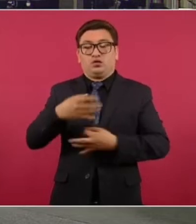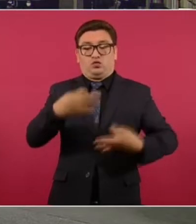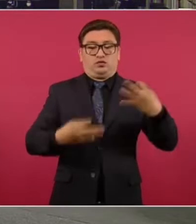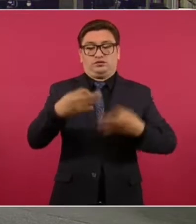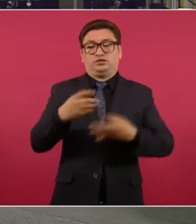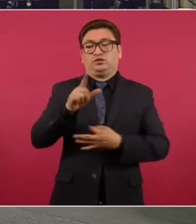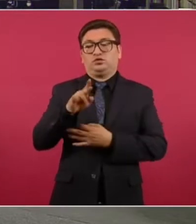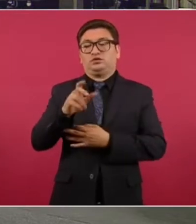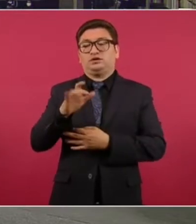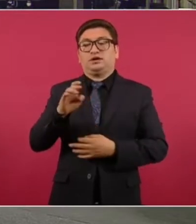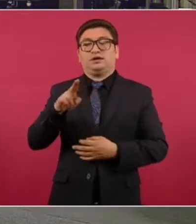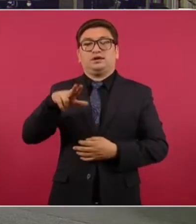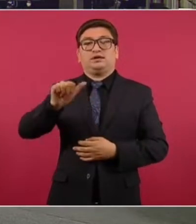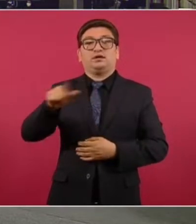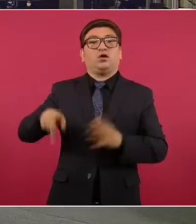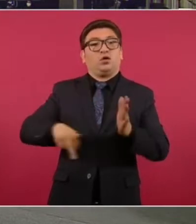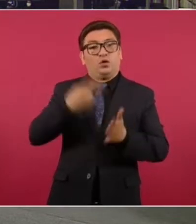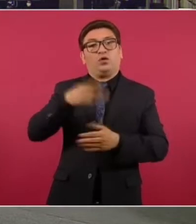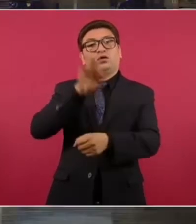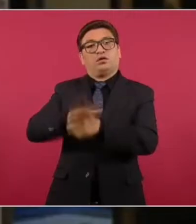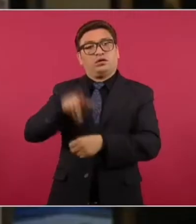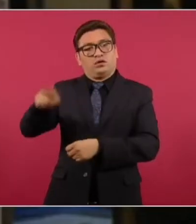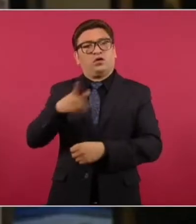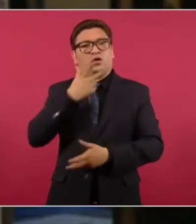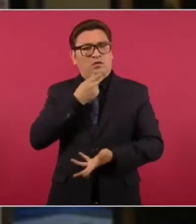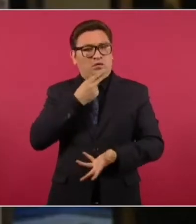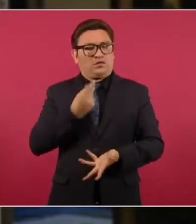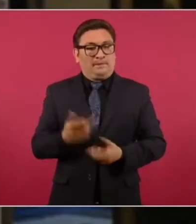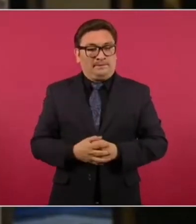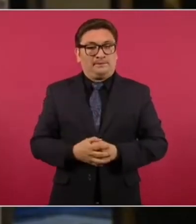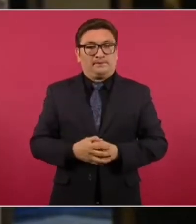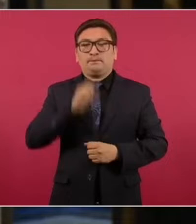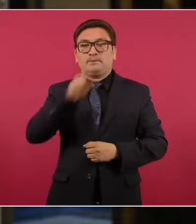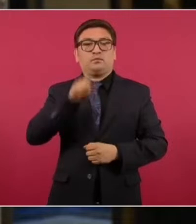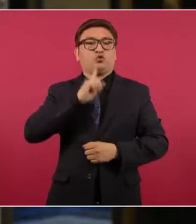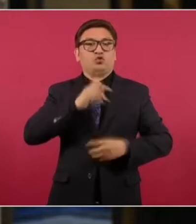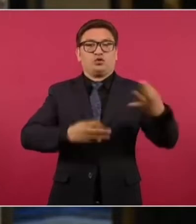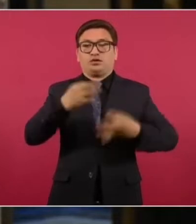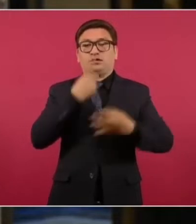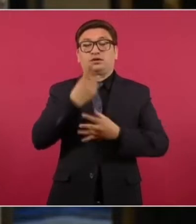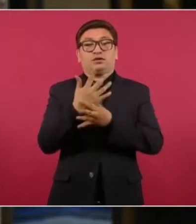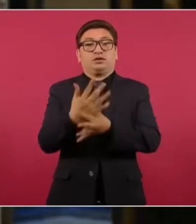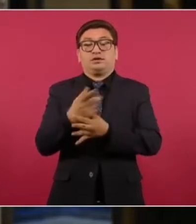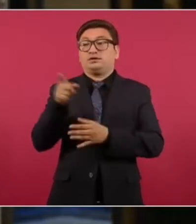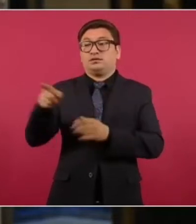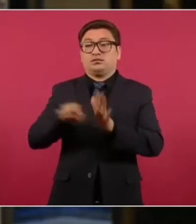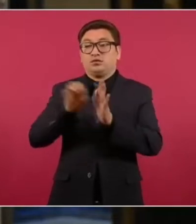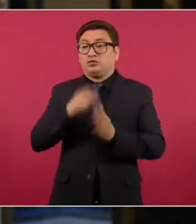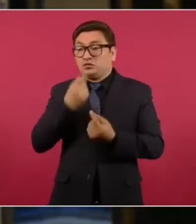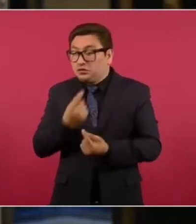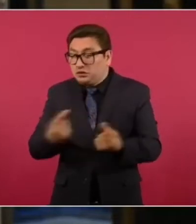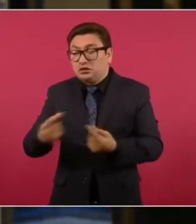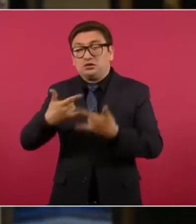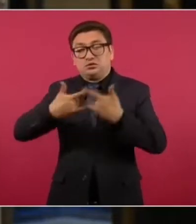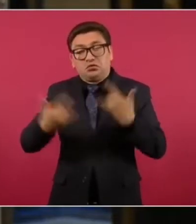López Padilla pues volvió a proteger a este agresor. La misma jueza argumentó que nadie pone en duda los testimonios de las niñas,